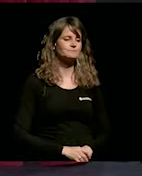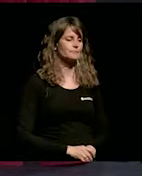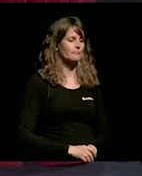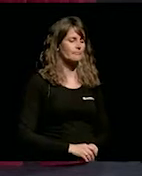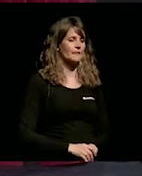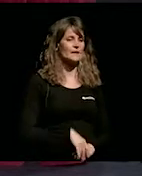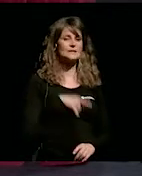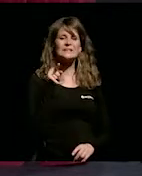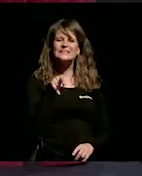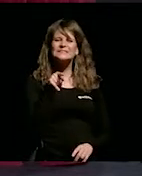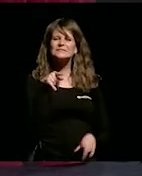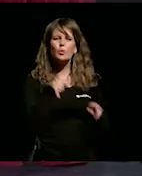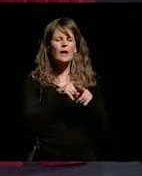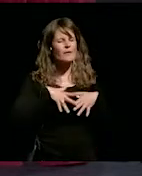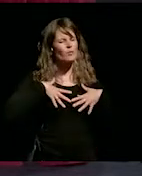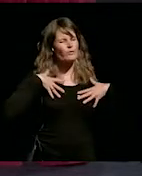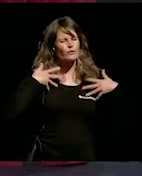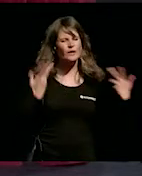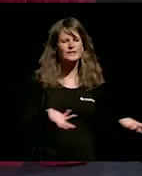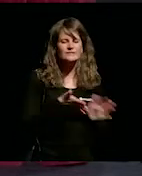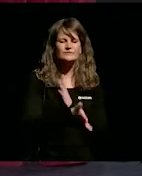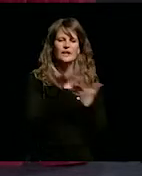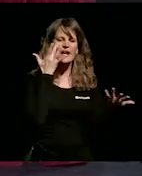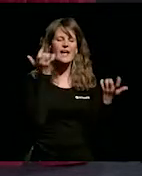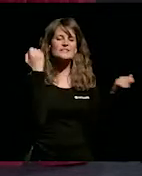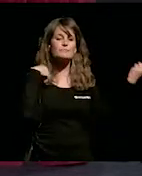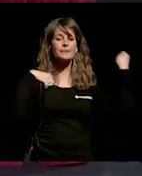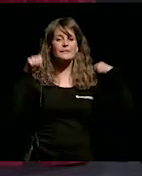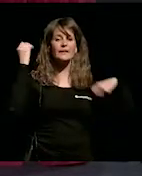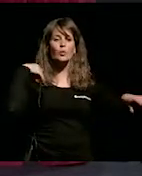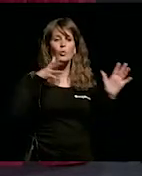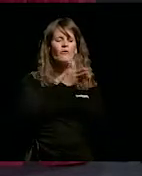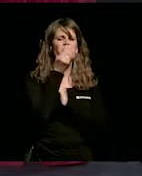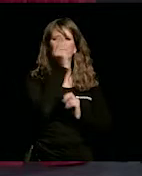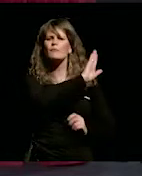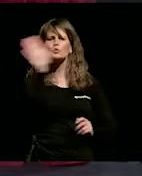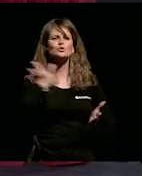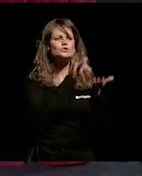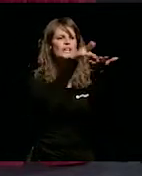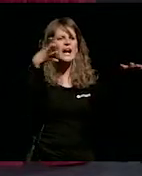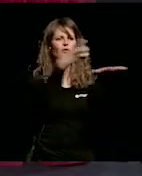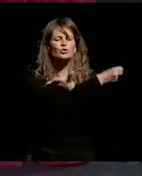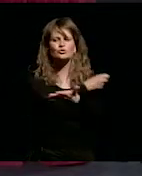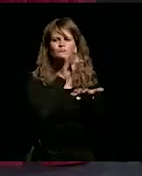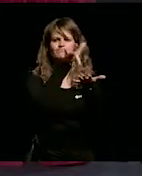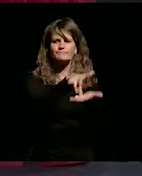Es revigorizante, emocionante, un espectáculo que llega a todos. Es fabuloso presenciarlo.